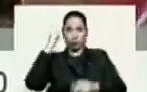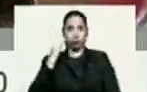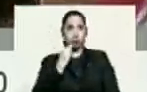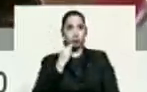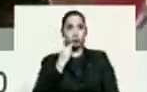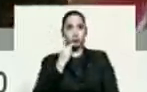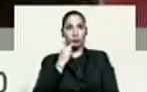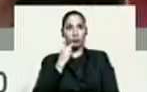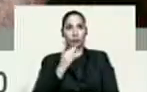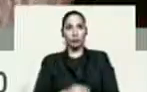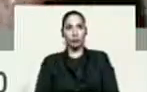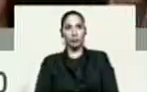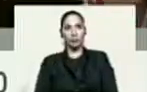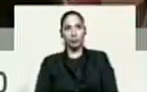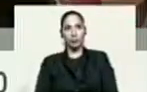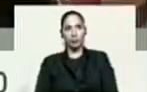Bolívar?